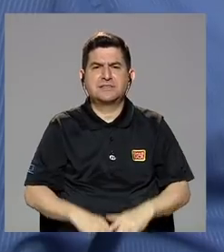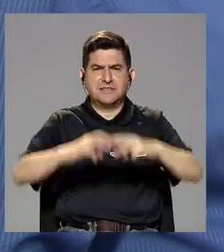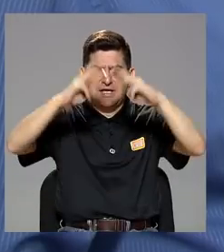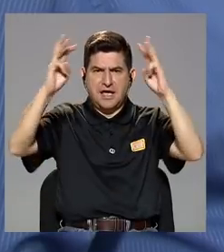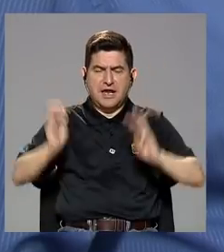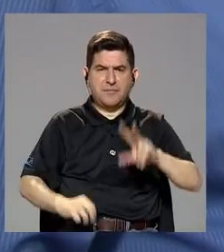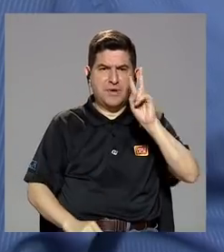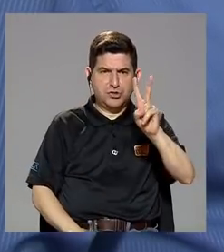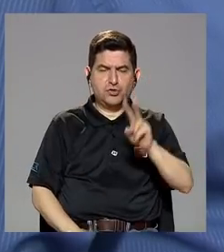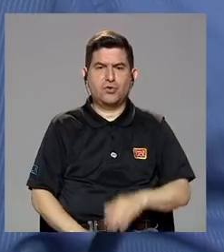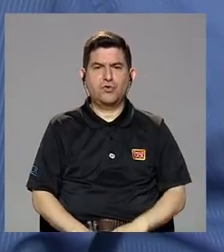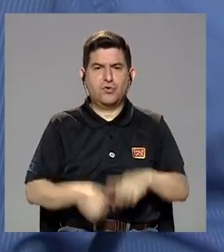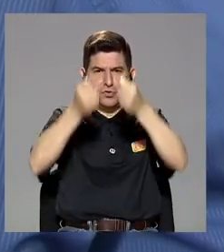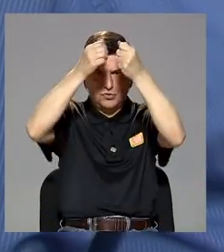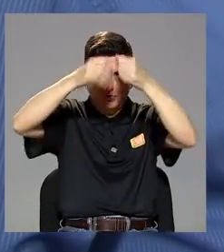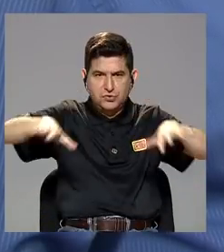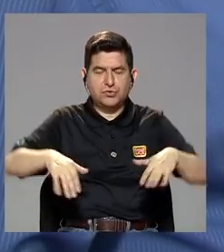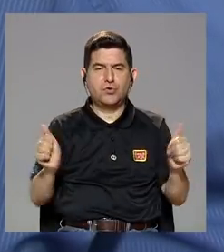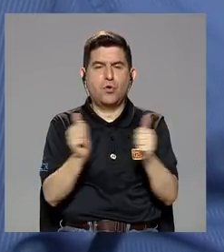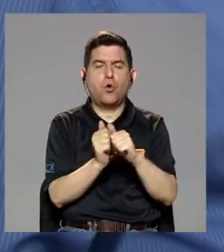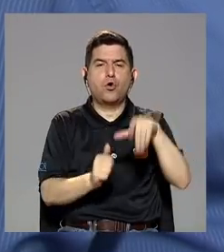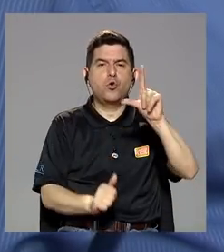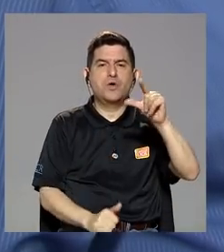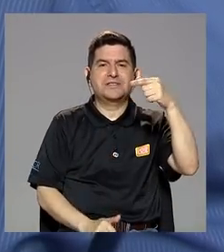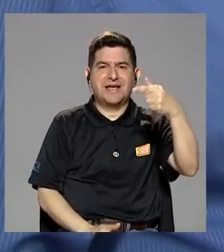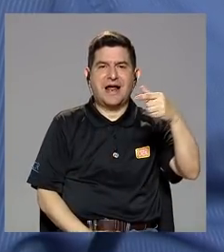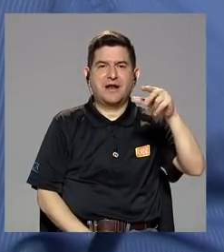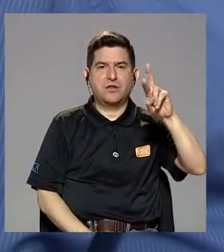junto a luís gerardo rojas